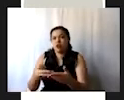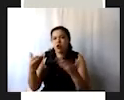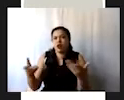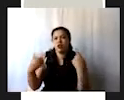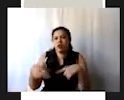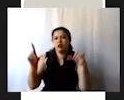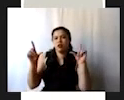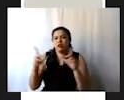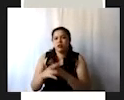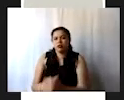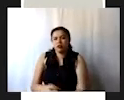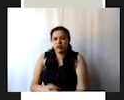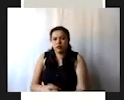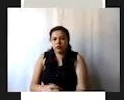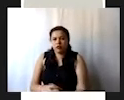acá.